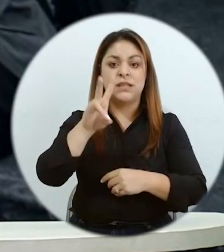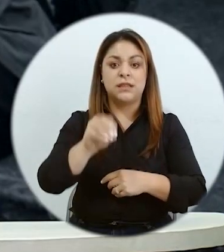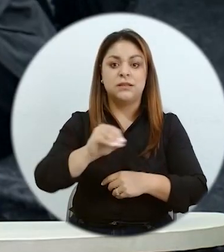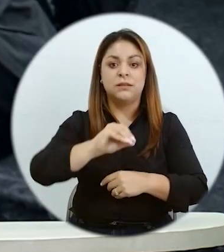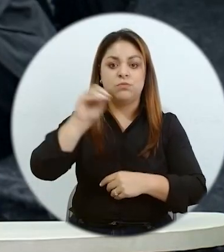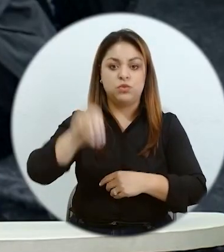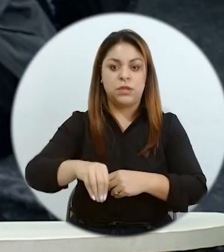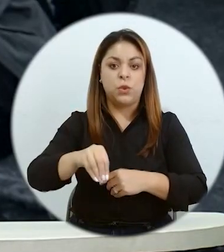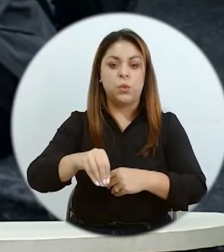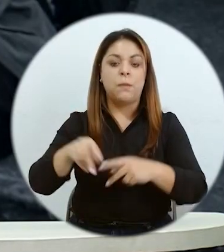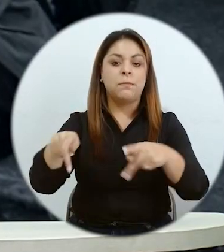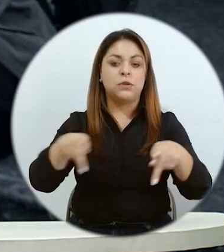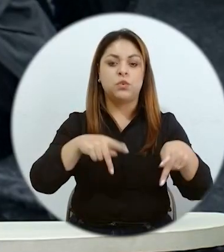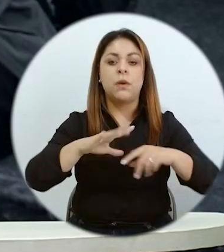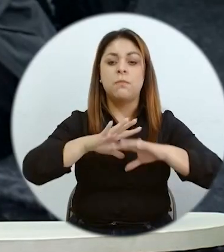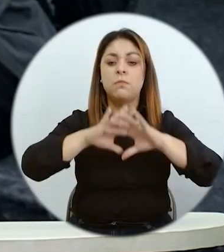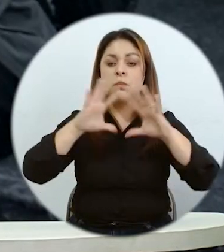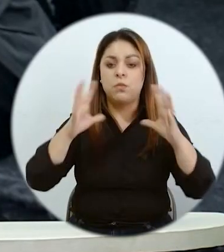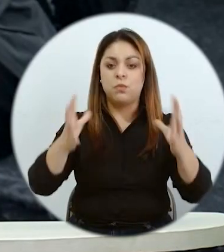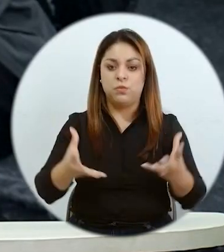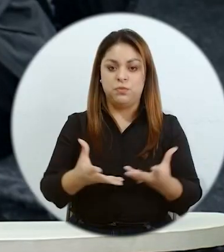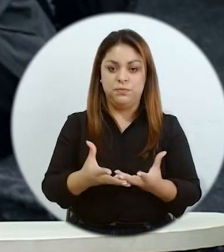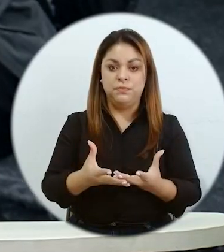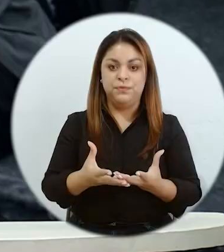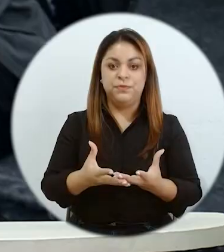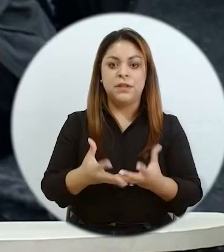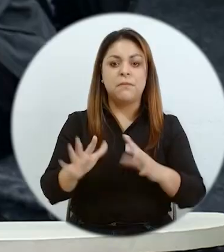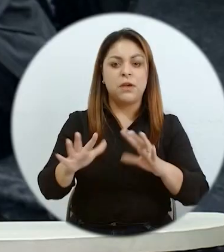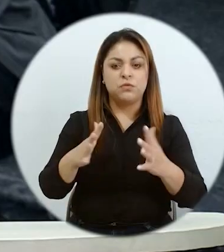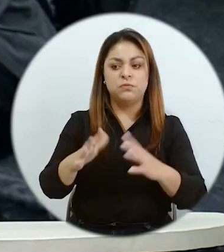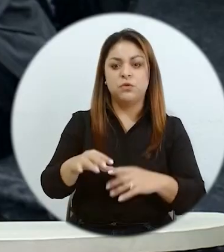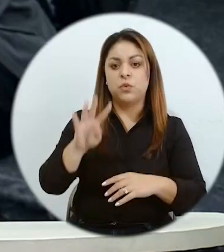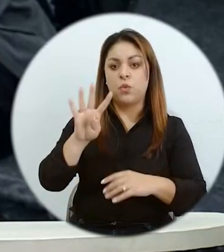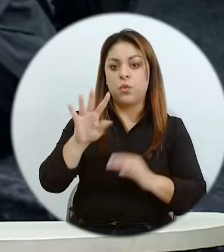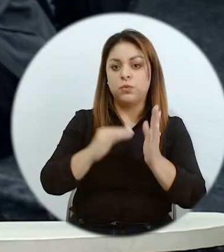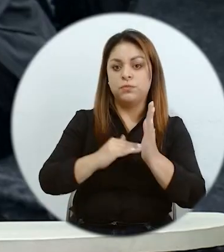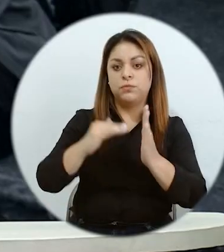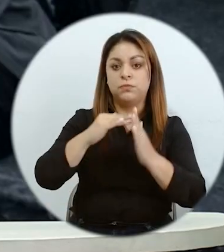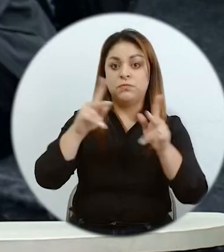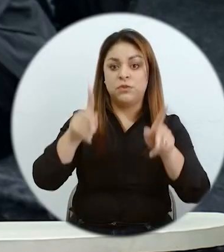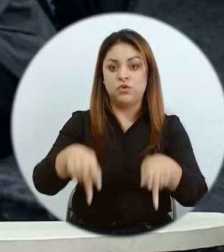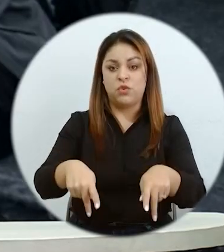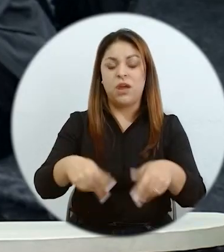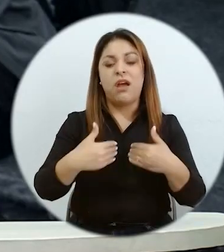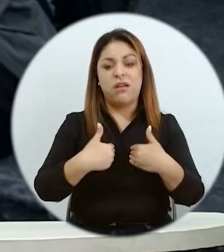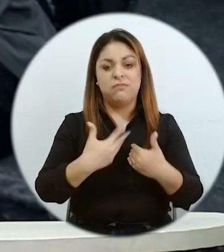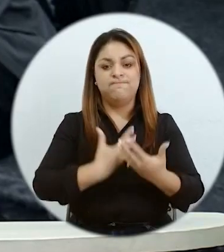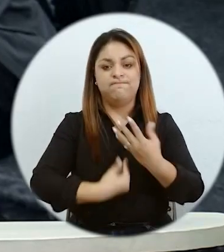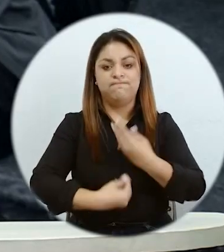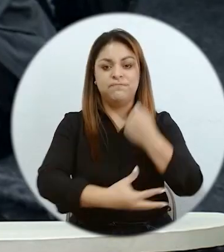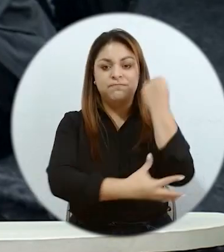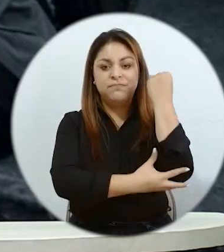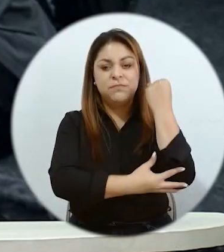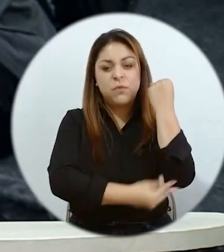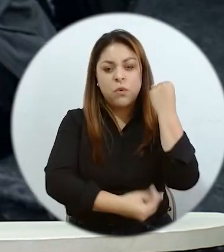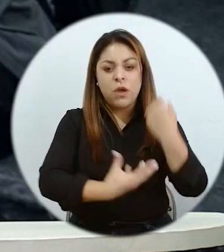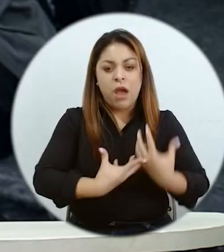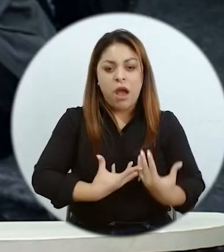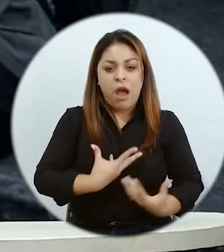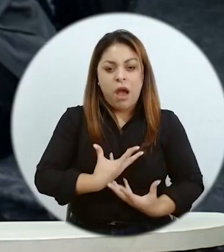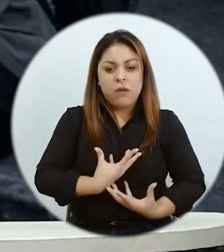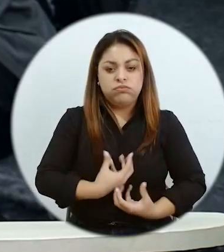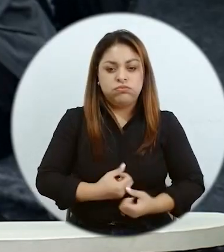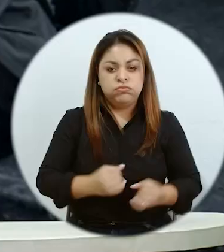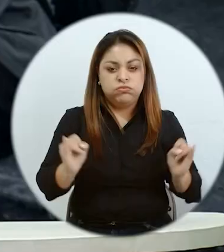mundial. Y no obstante, cerca de 4 millones de personas padecen de hambre o desnutrición en el mundo porque las prácticas de la